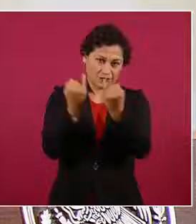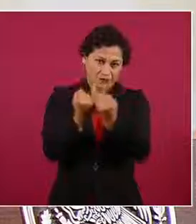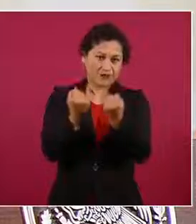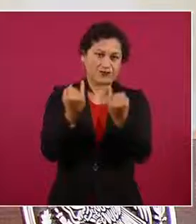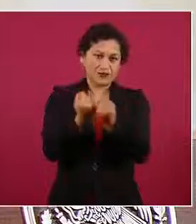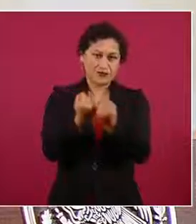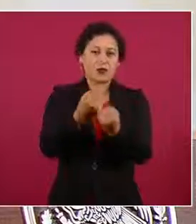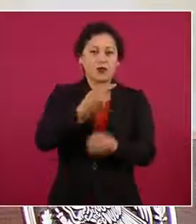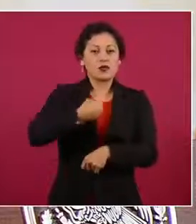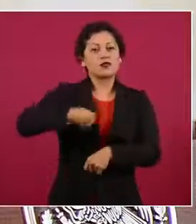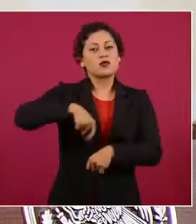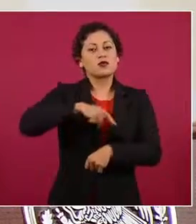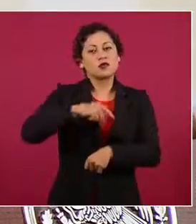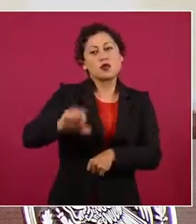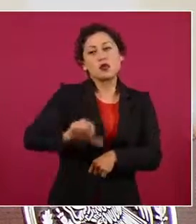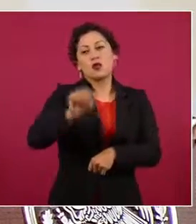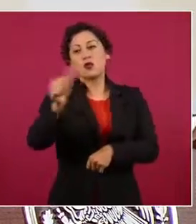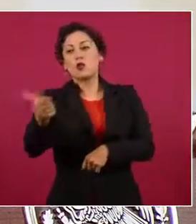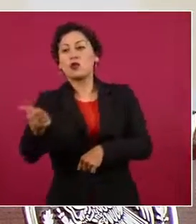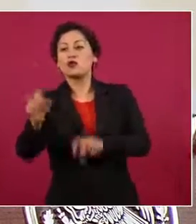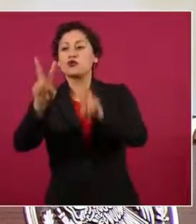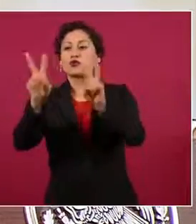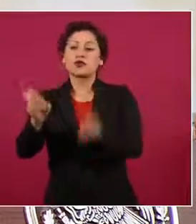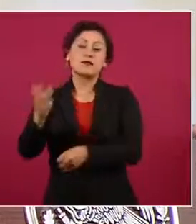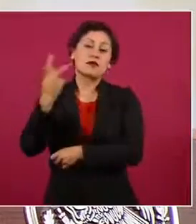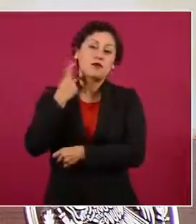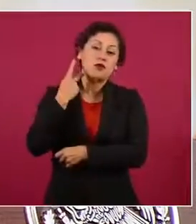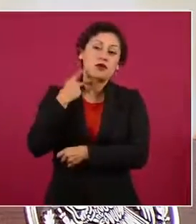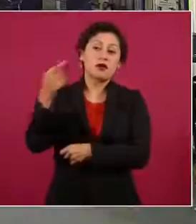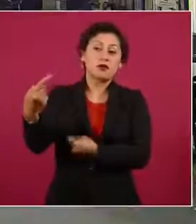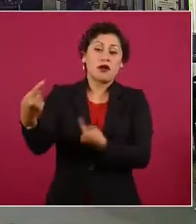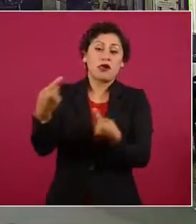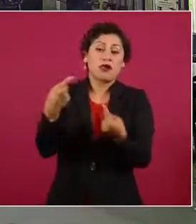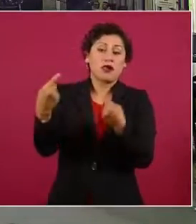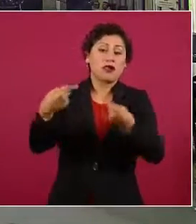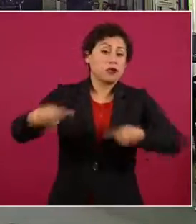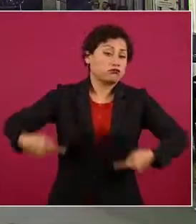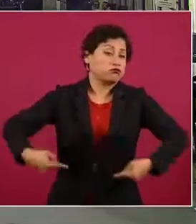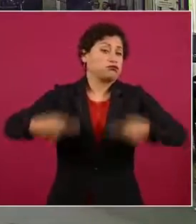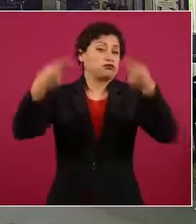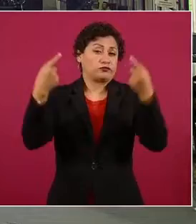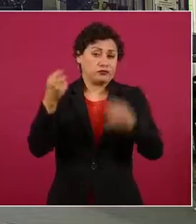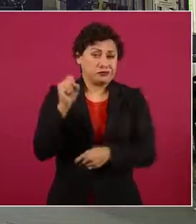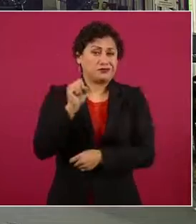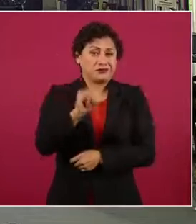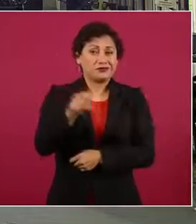los que quieren que fracase nuestro proyecto,